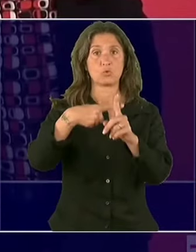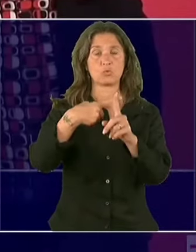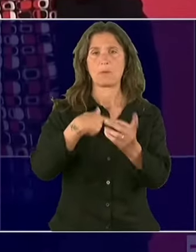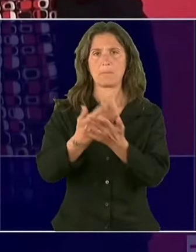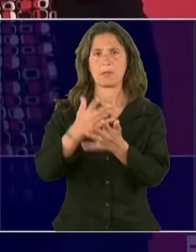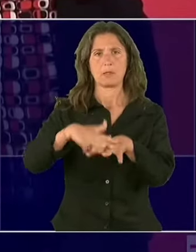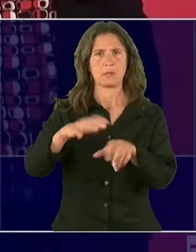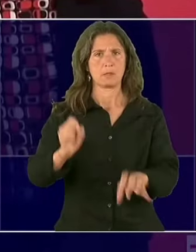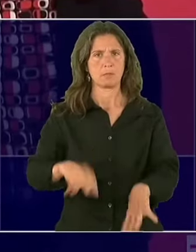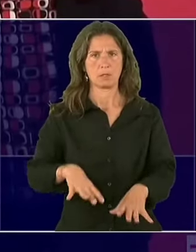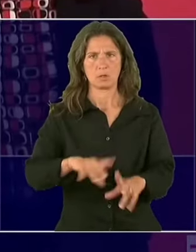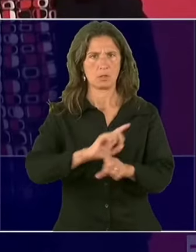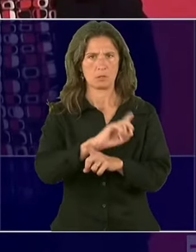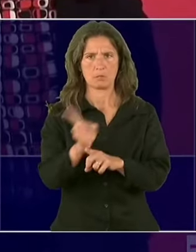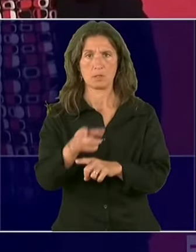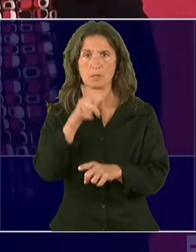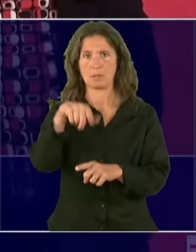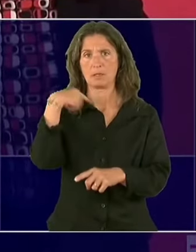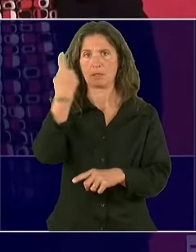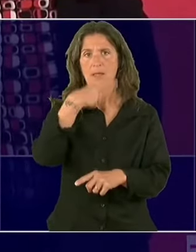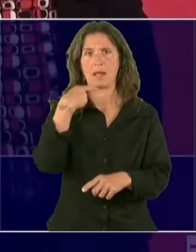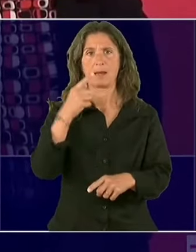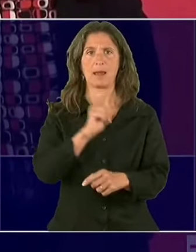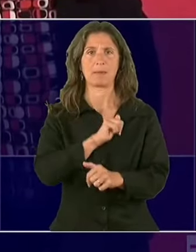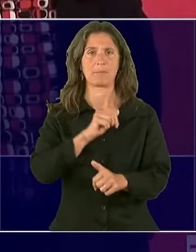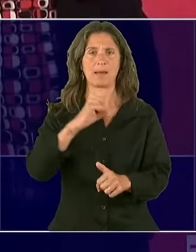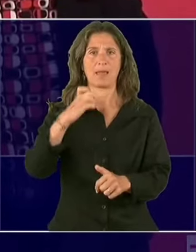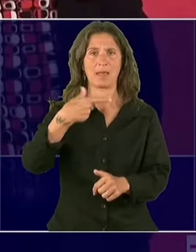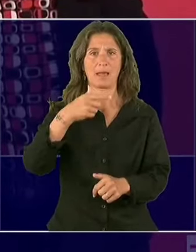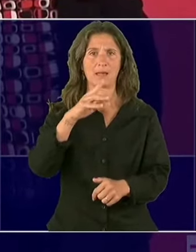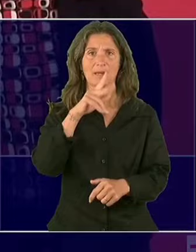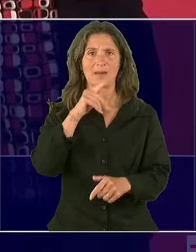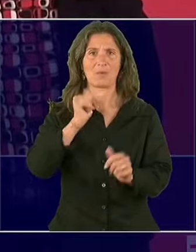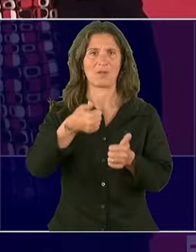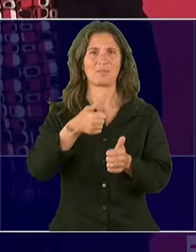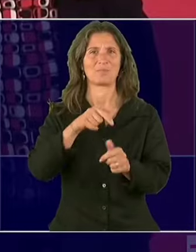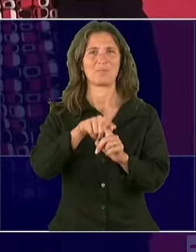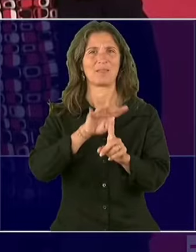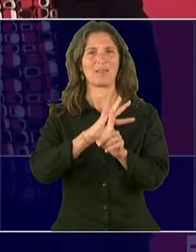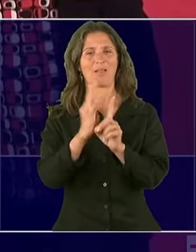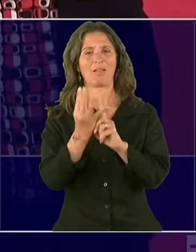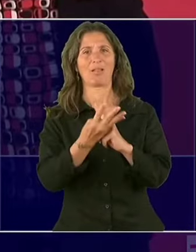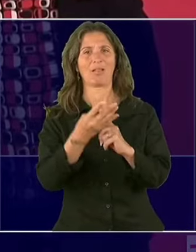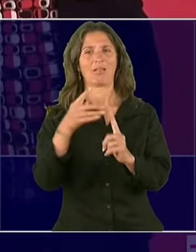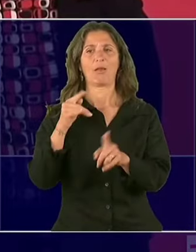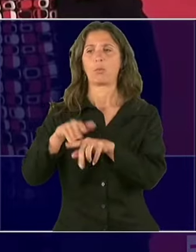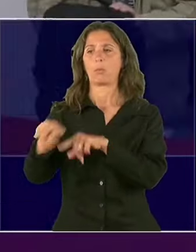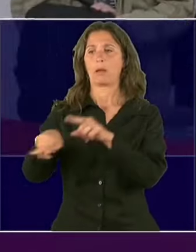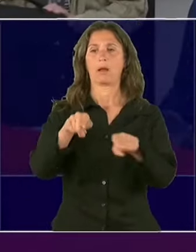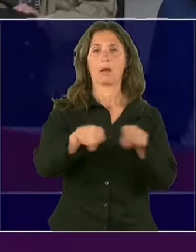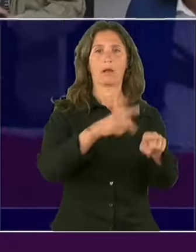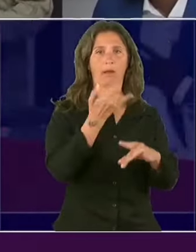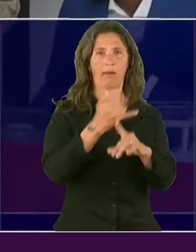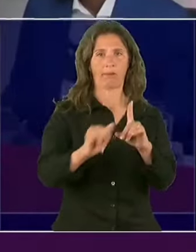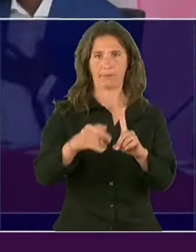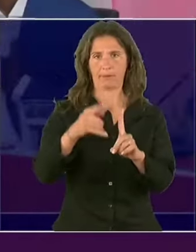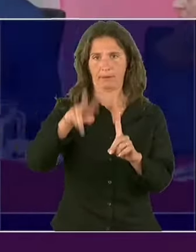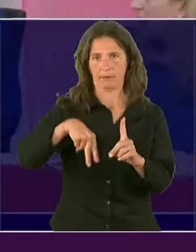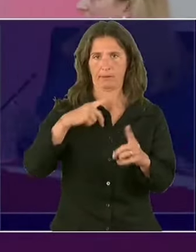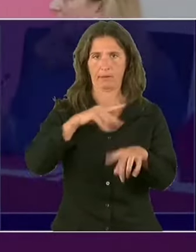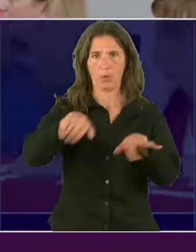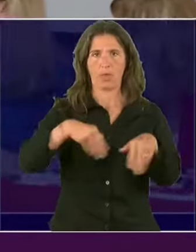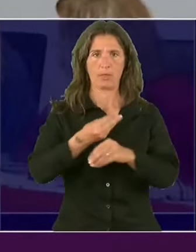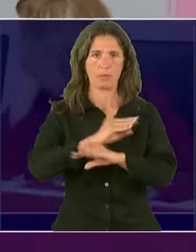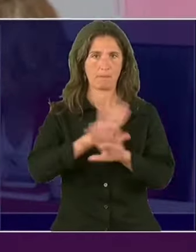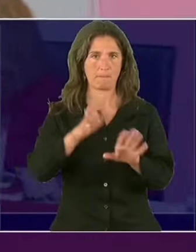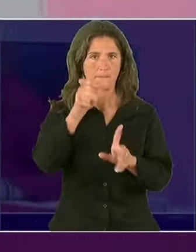Esperanza Aguirre cuando empezaron a salirle ranas a su alrededor y al final resultó que la reina Dean era ella y el psoe que sea